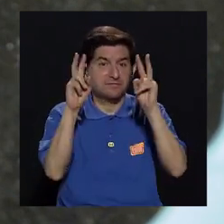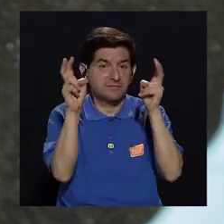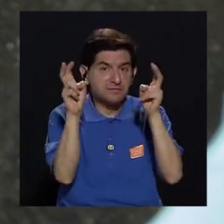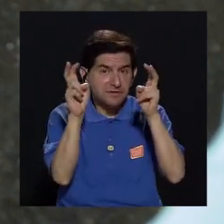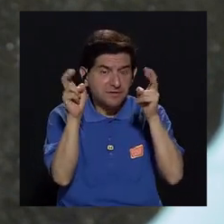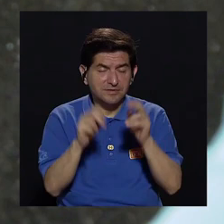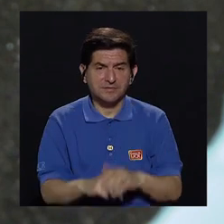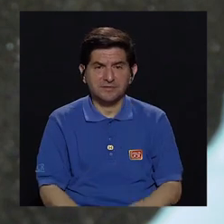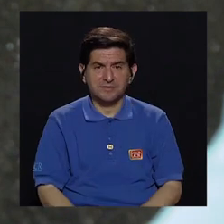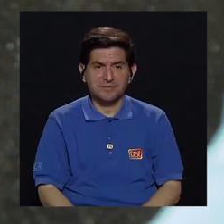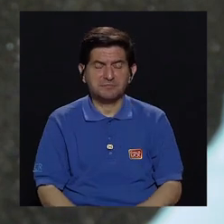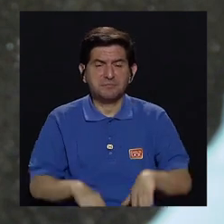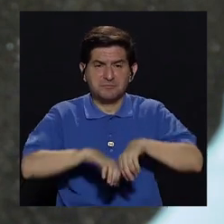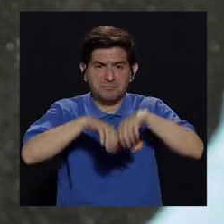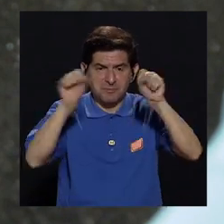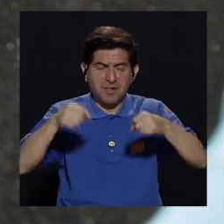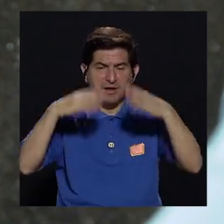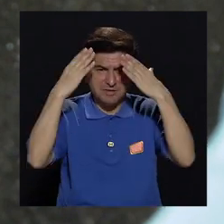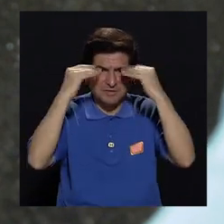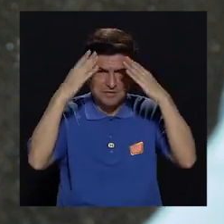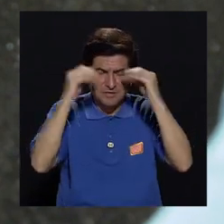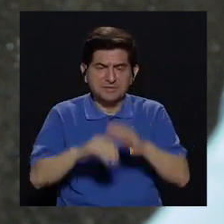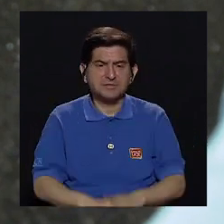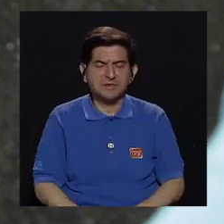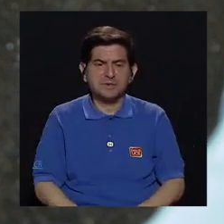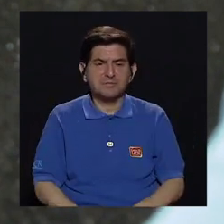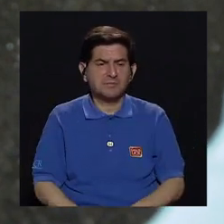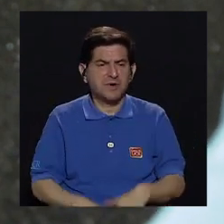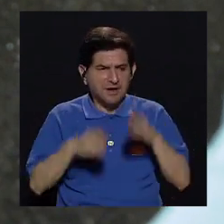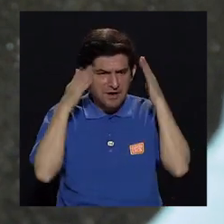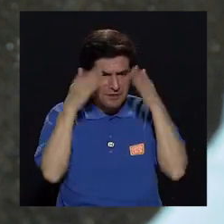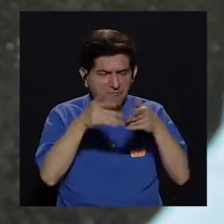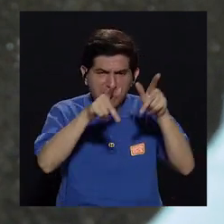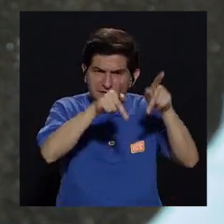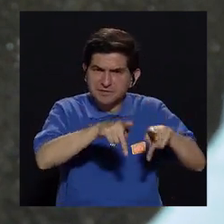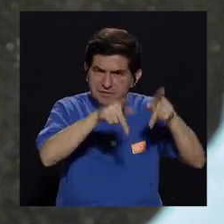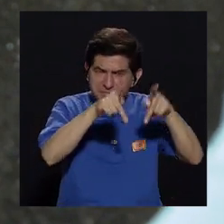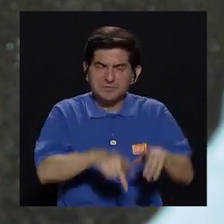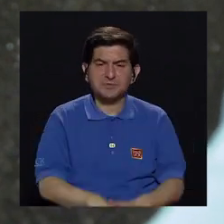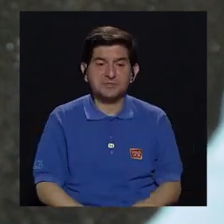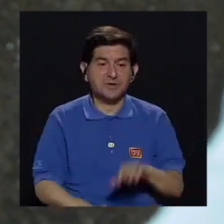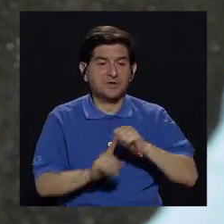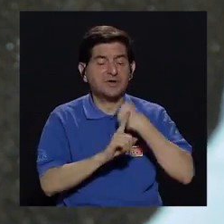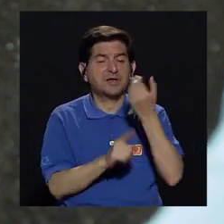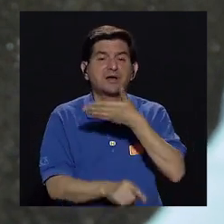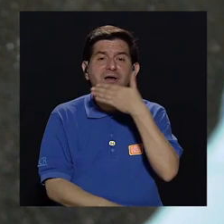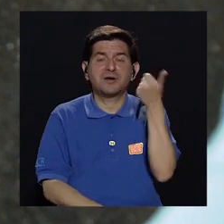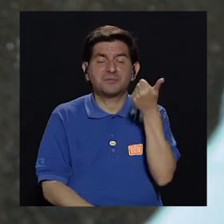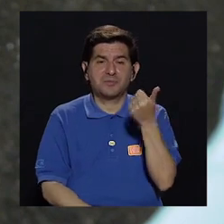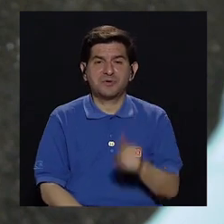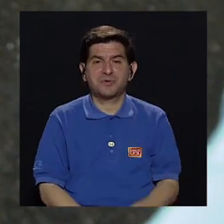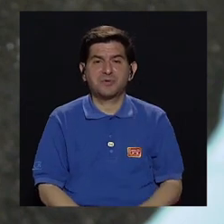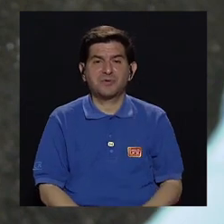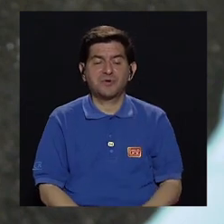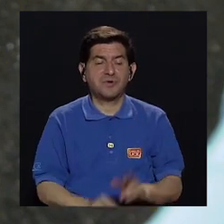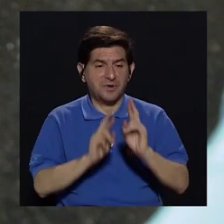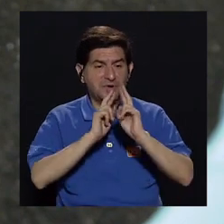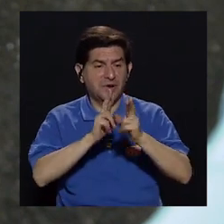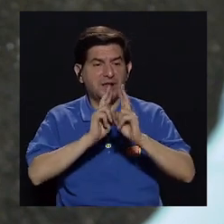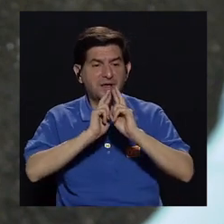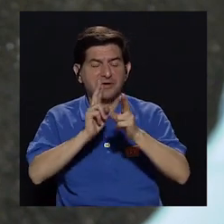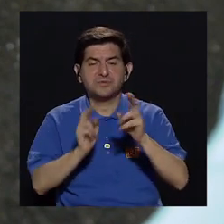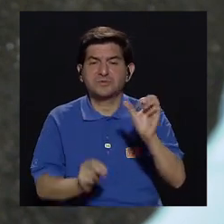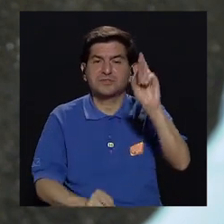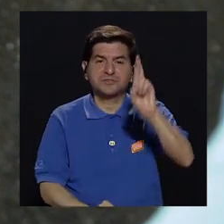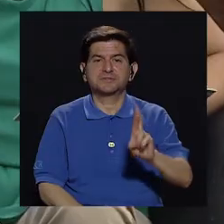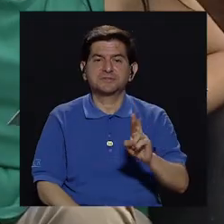tema de los sistemas de información orientados al ciudadano, al paciente, va a ser mejor producto, mejor